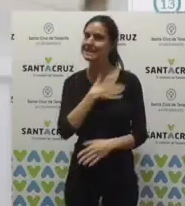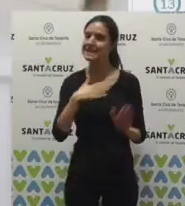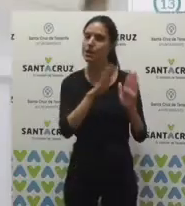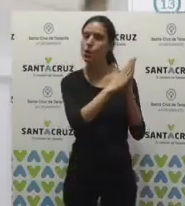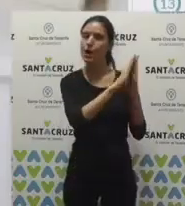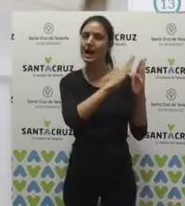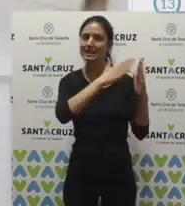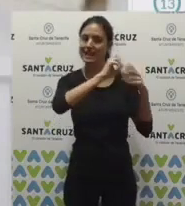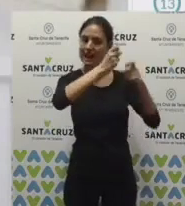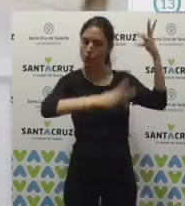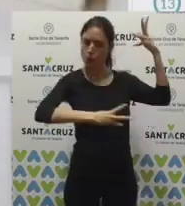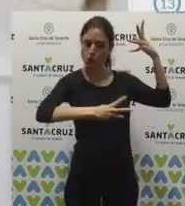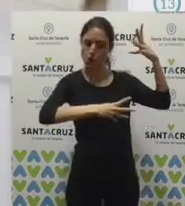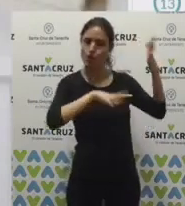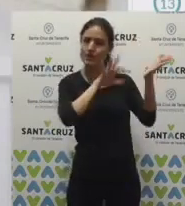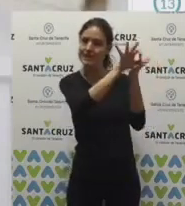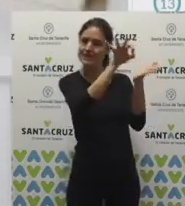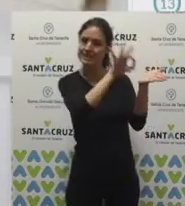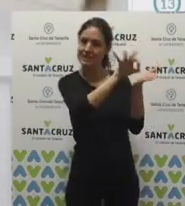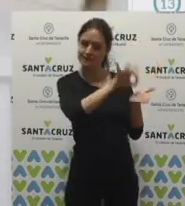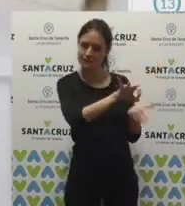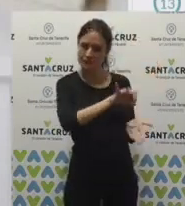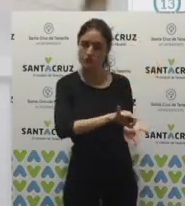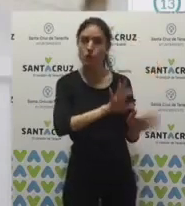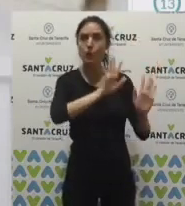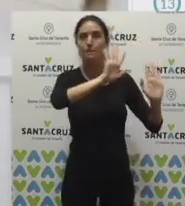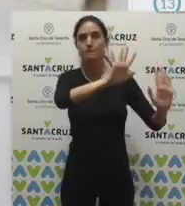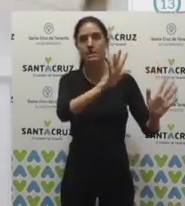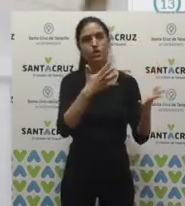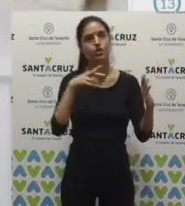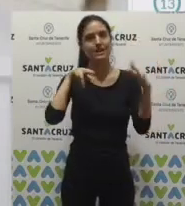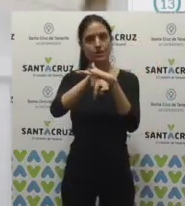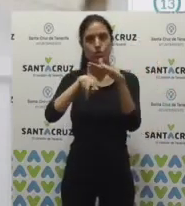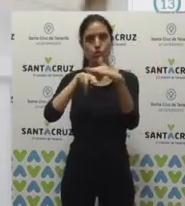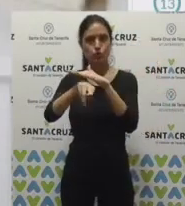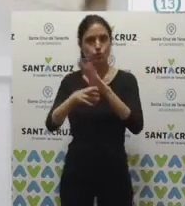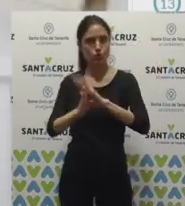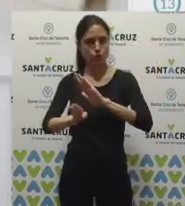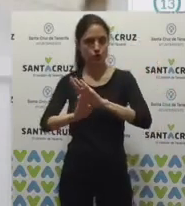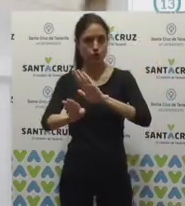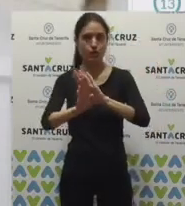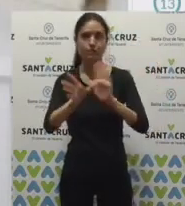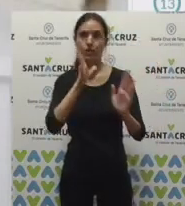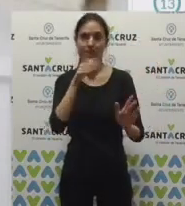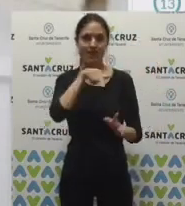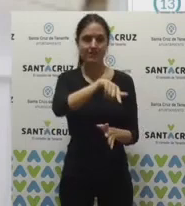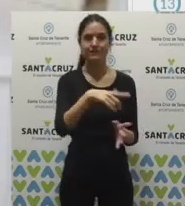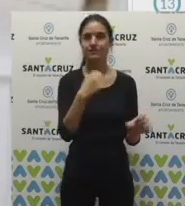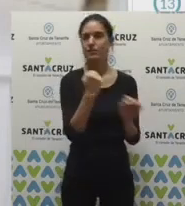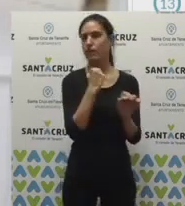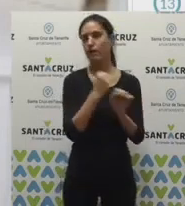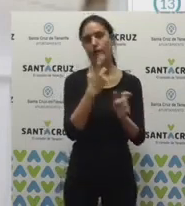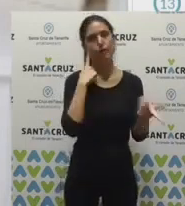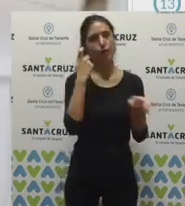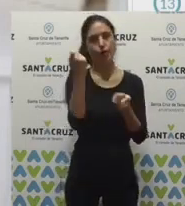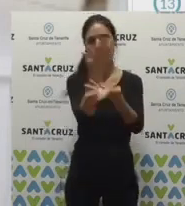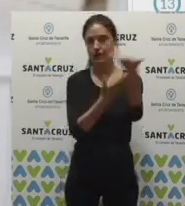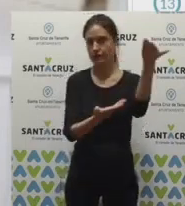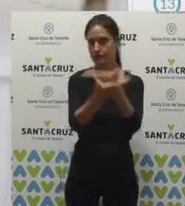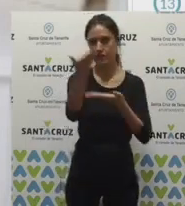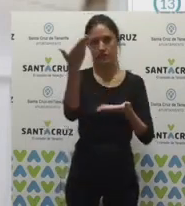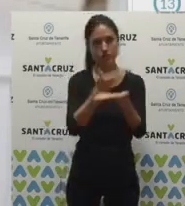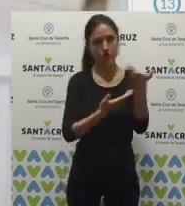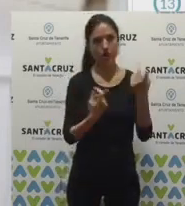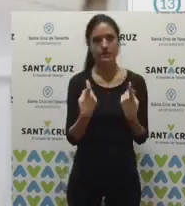refleje la realidad de los recursos desde todos los ámbitos porque eso requiere trabajo de coordinación con todas las administraciones